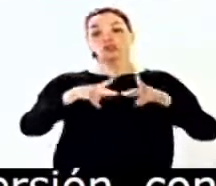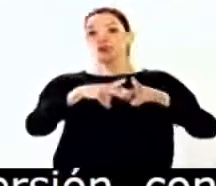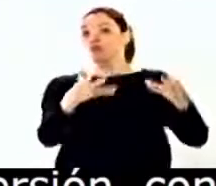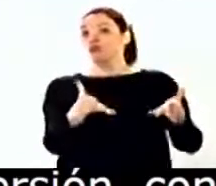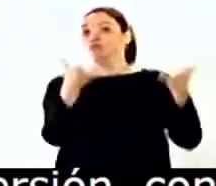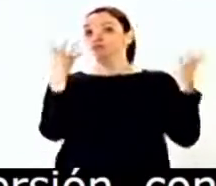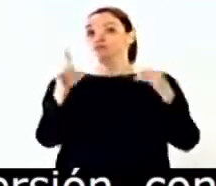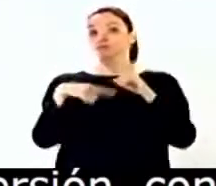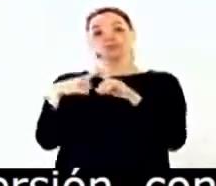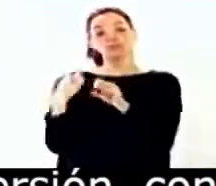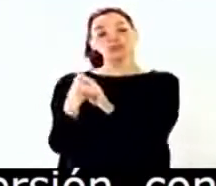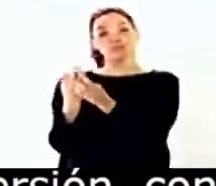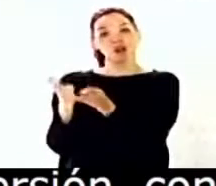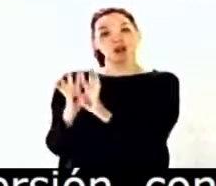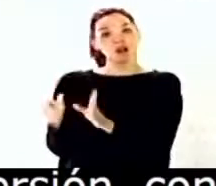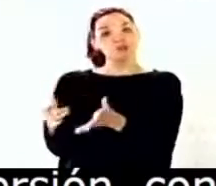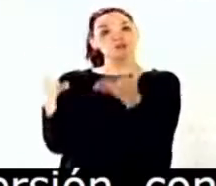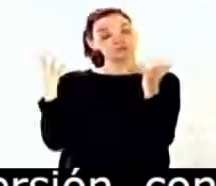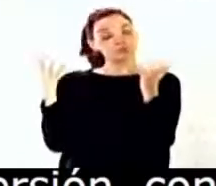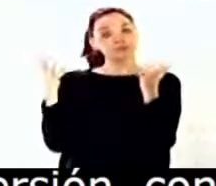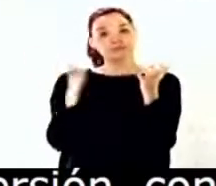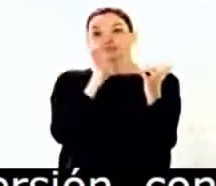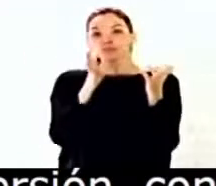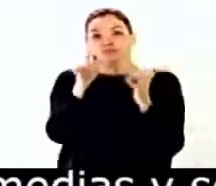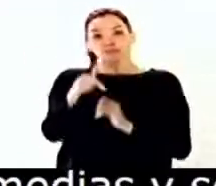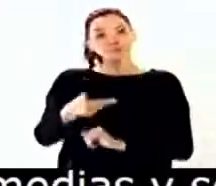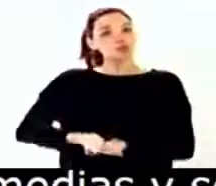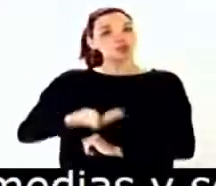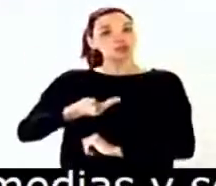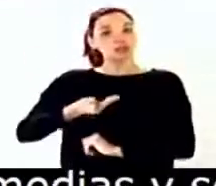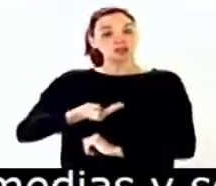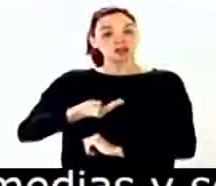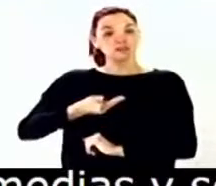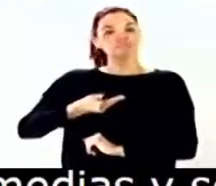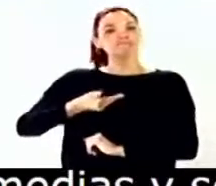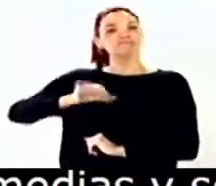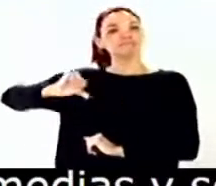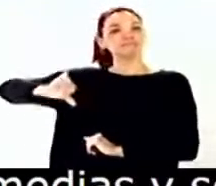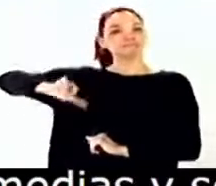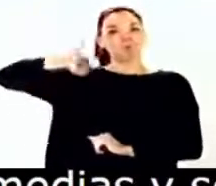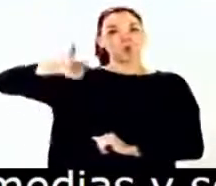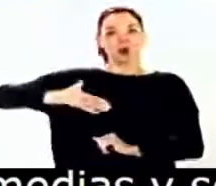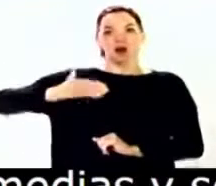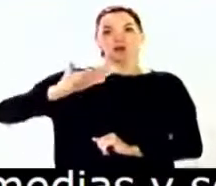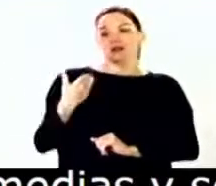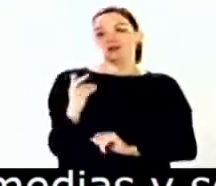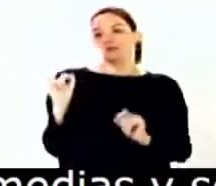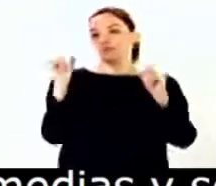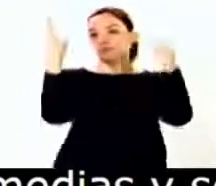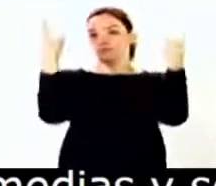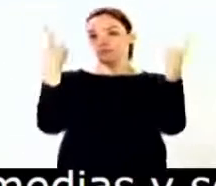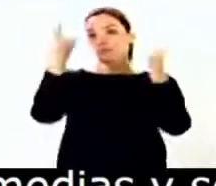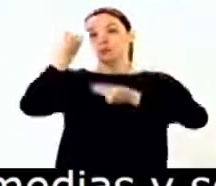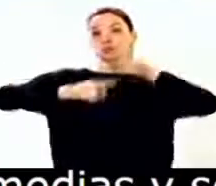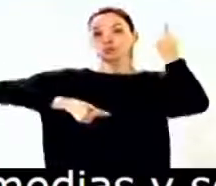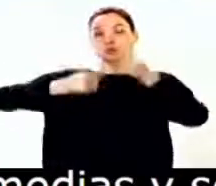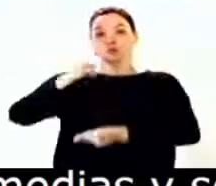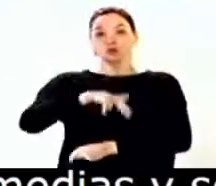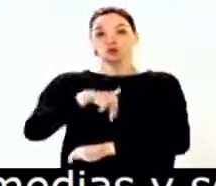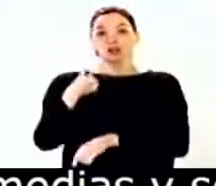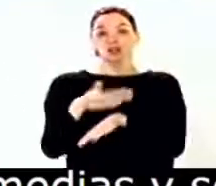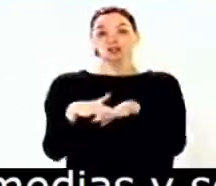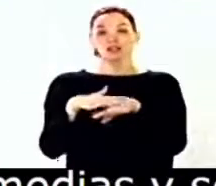clases trabajadoras. Por eso es tan importante la aprobación definitiva de ayer de los presupuestos generales del